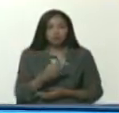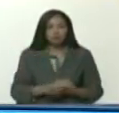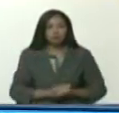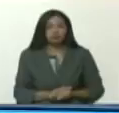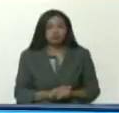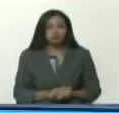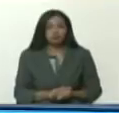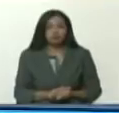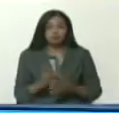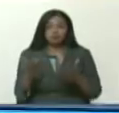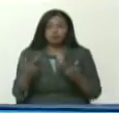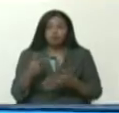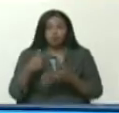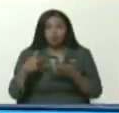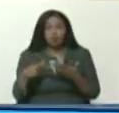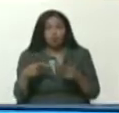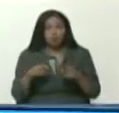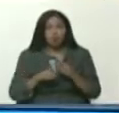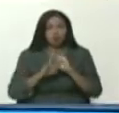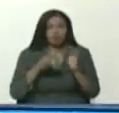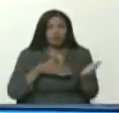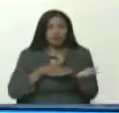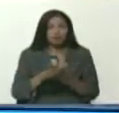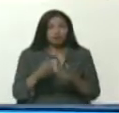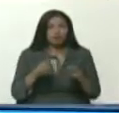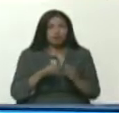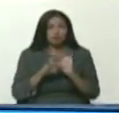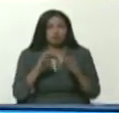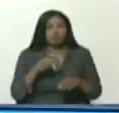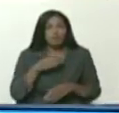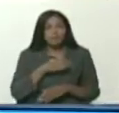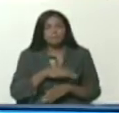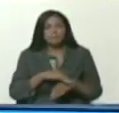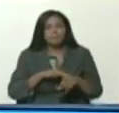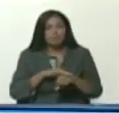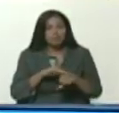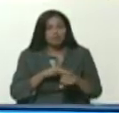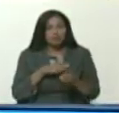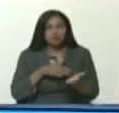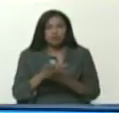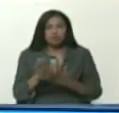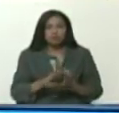Para que venga la materia prima, para garantizarlo, señor ministro Serpa, garantícelo.